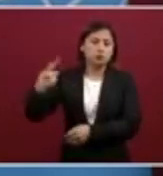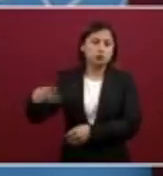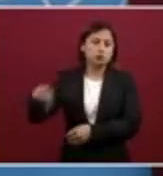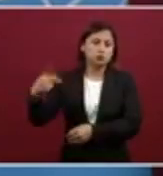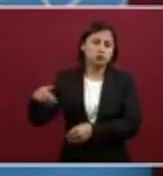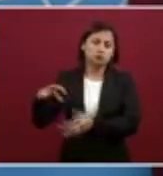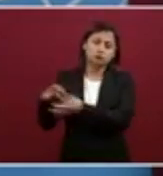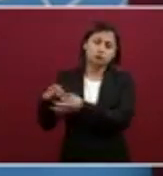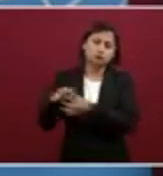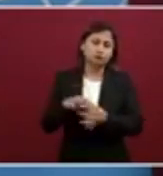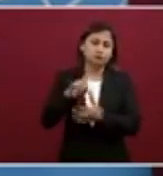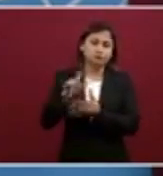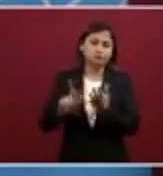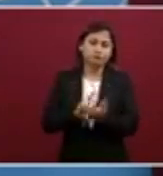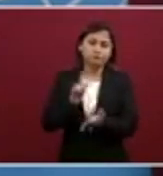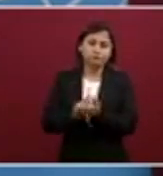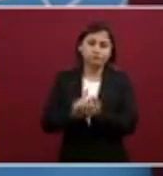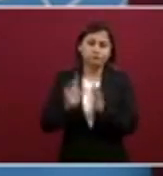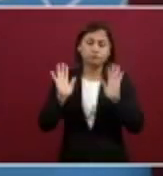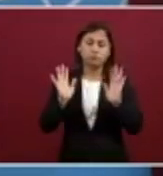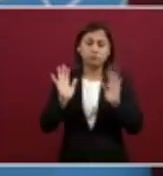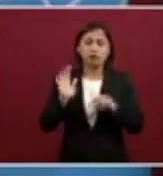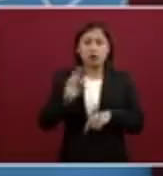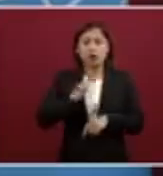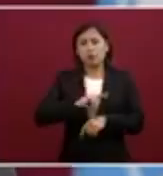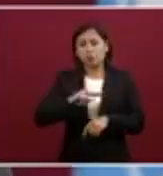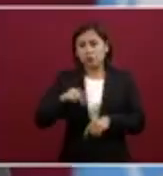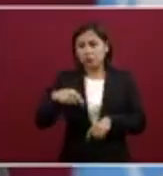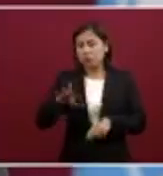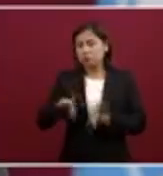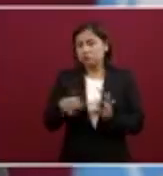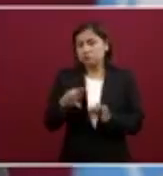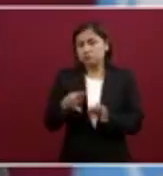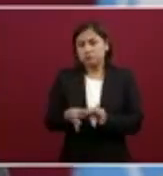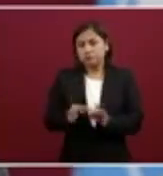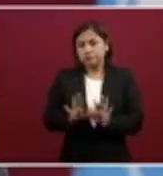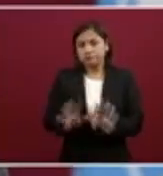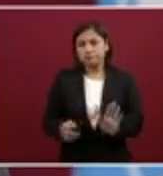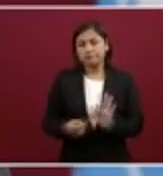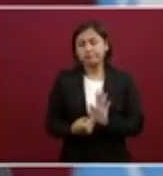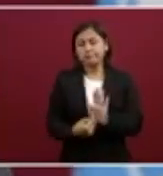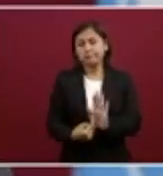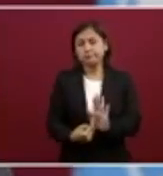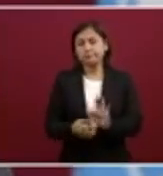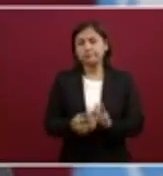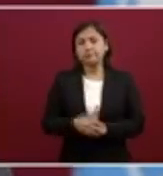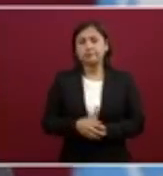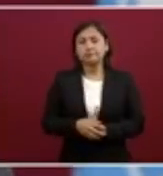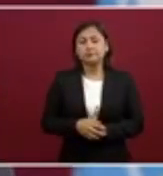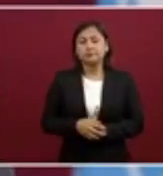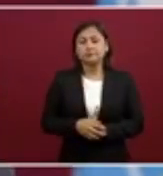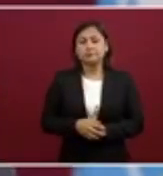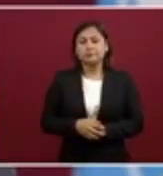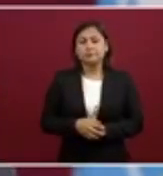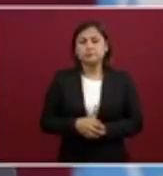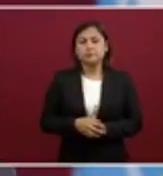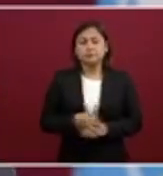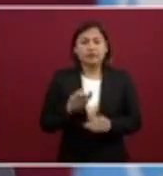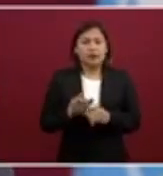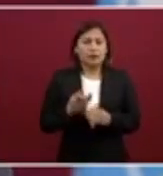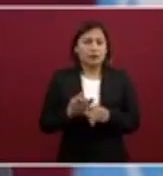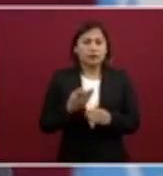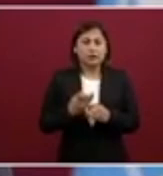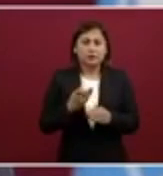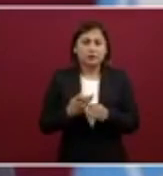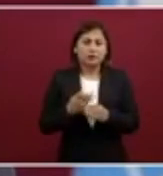ley. Pero nosotros vamos a cumplir y lo más importante es poner ya un punto